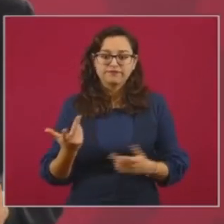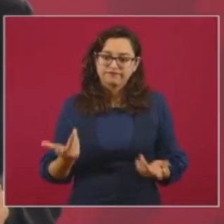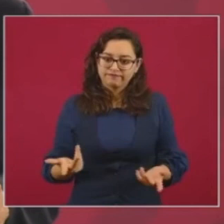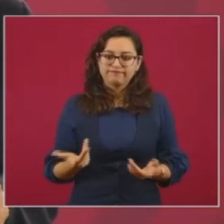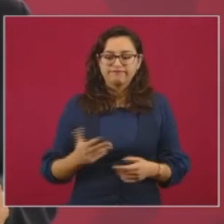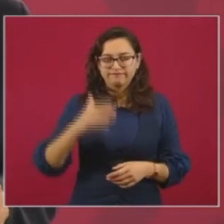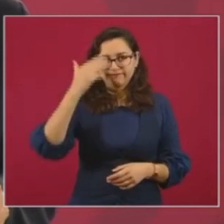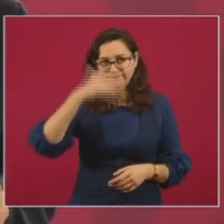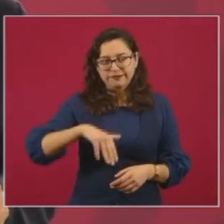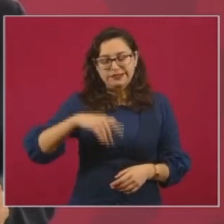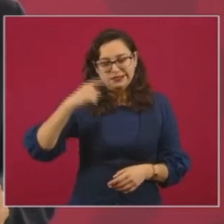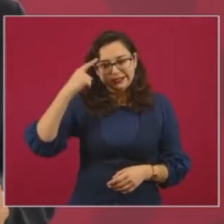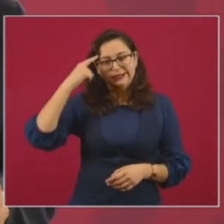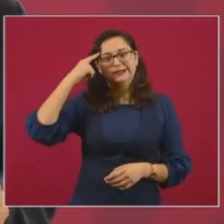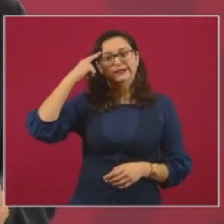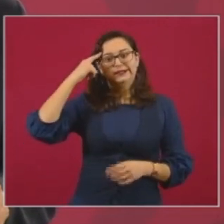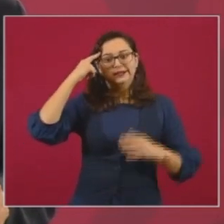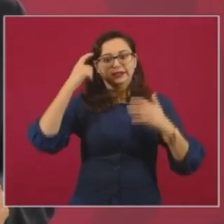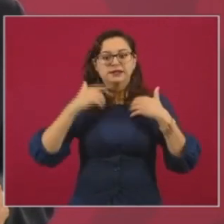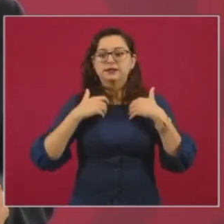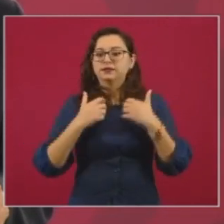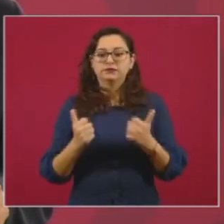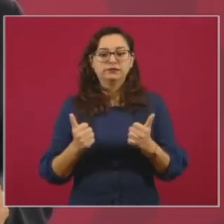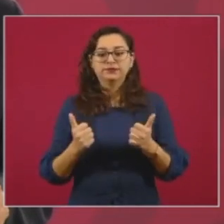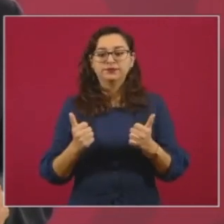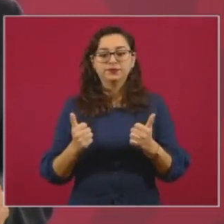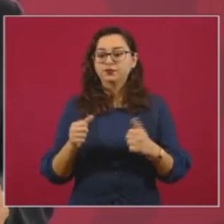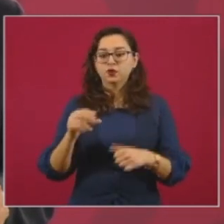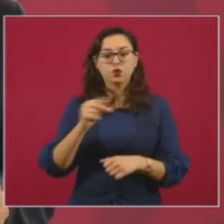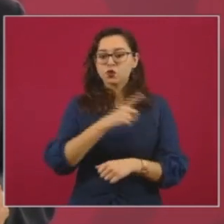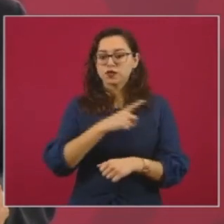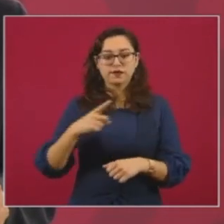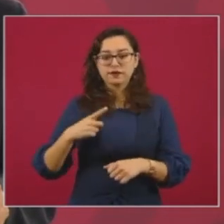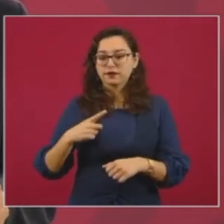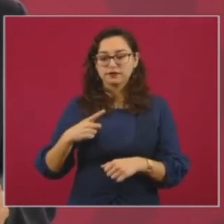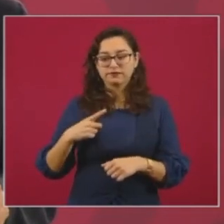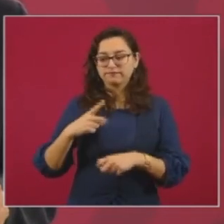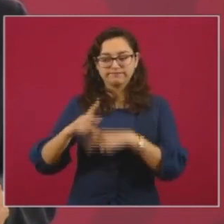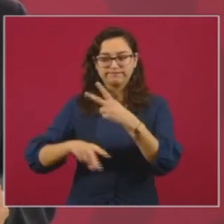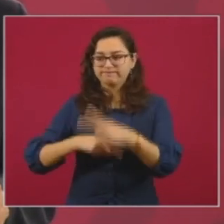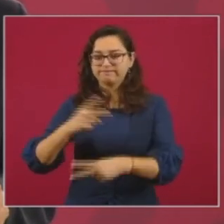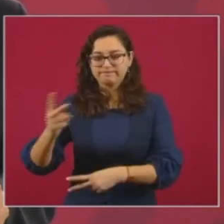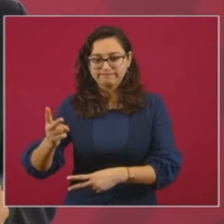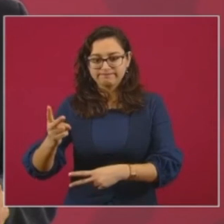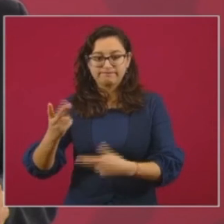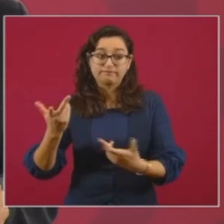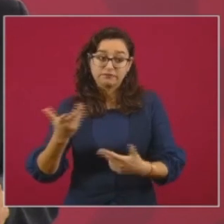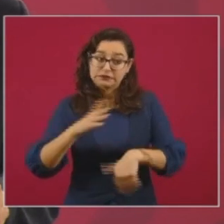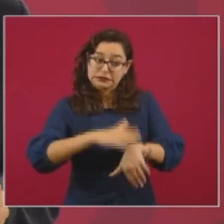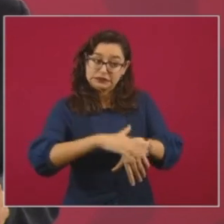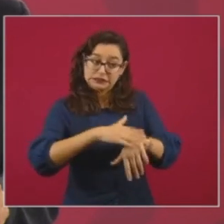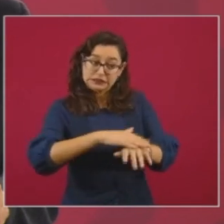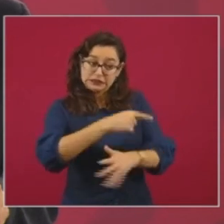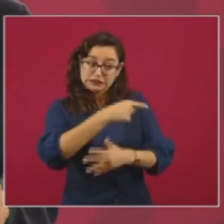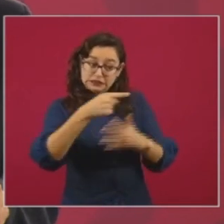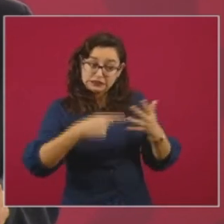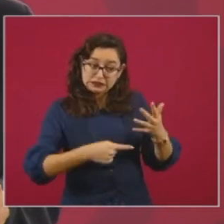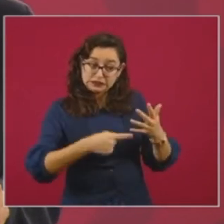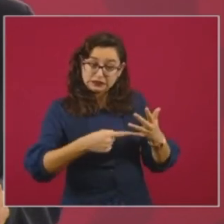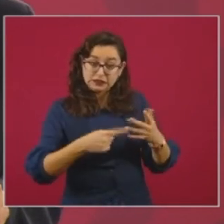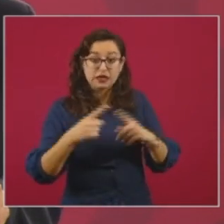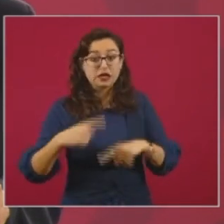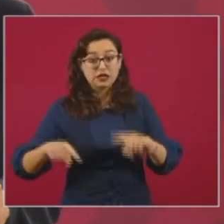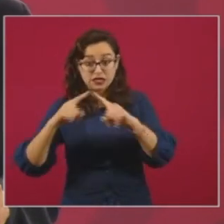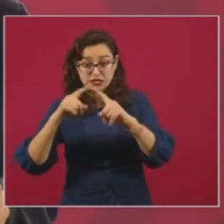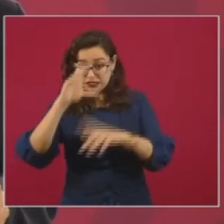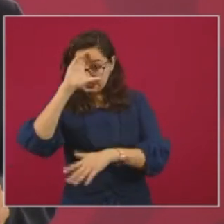fueron conscientes y hicieron caso de las recomendaciones de las autoridades y de la